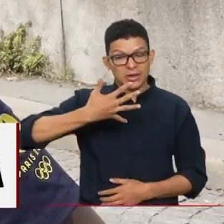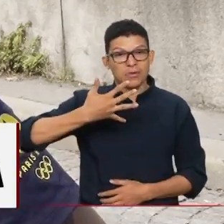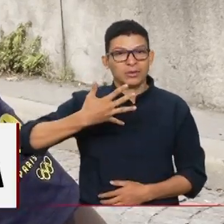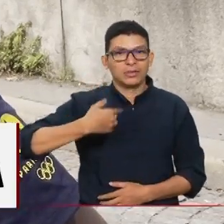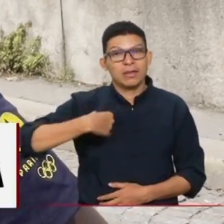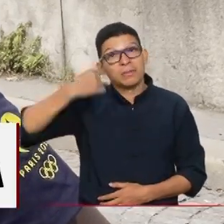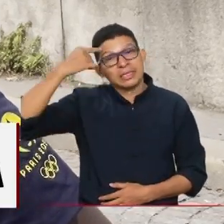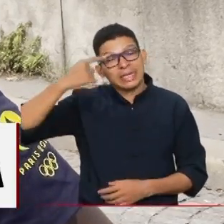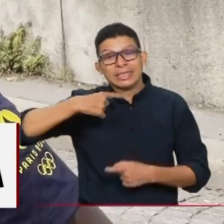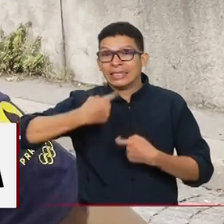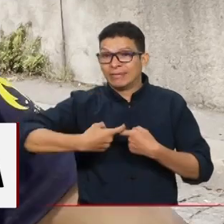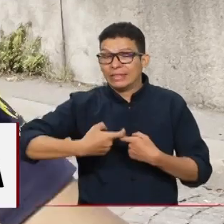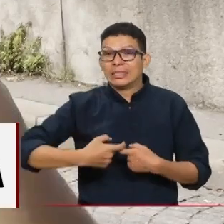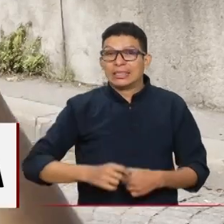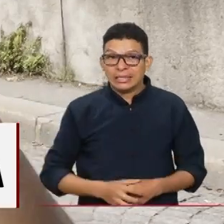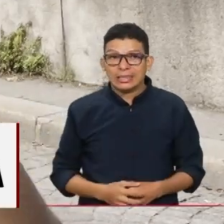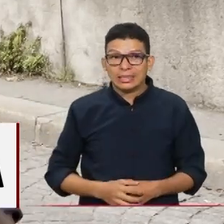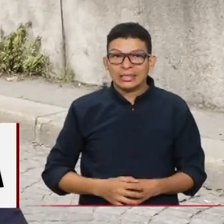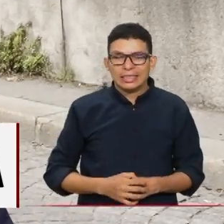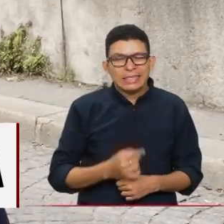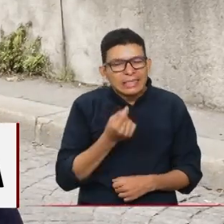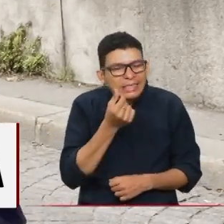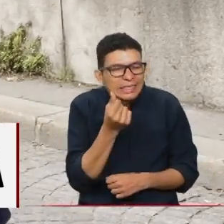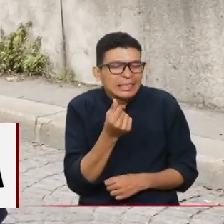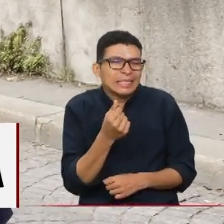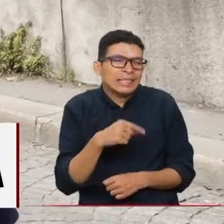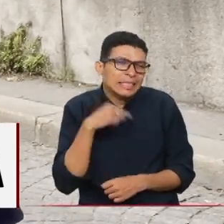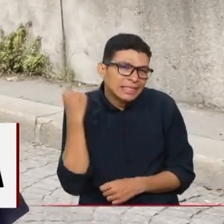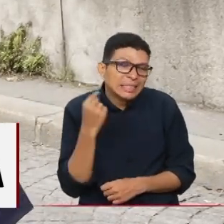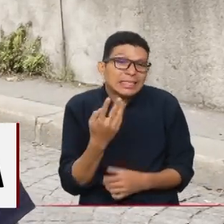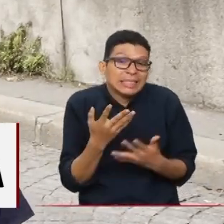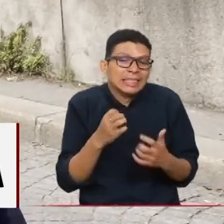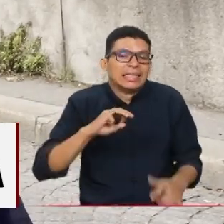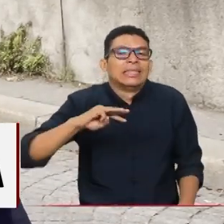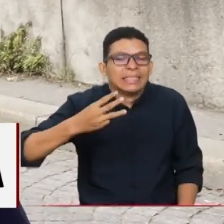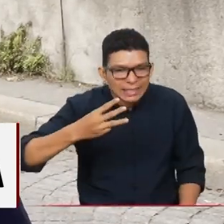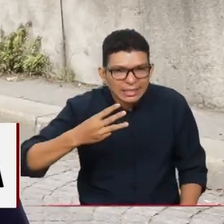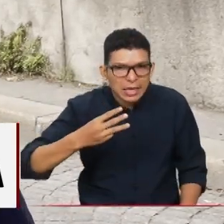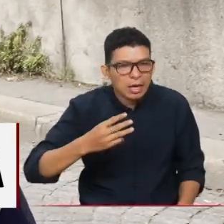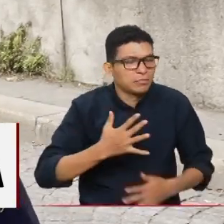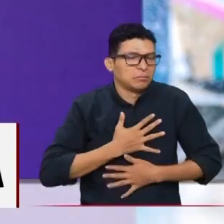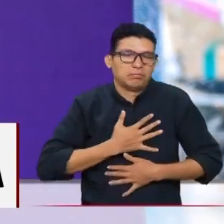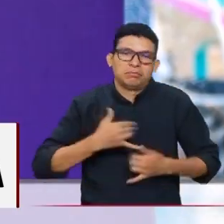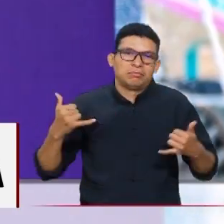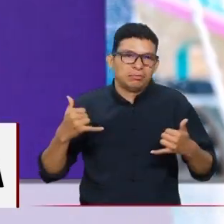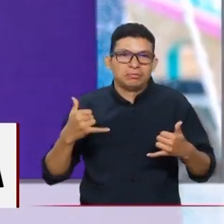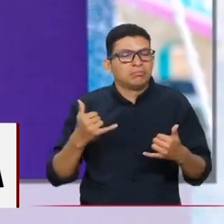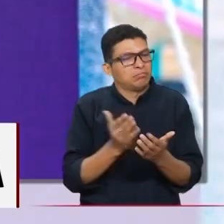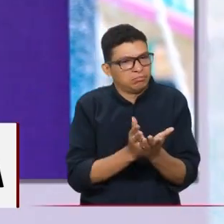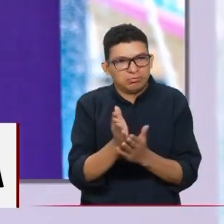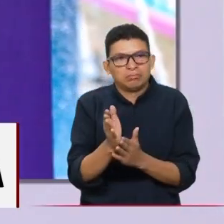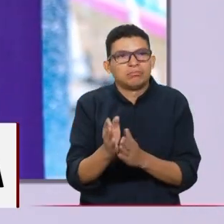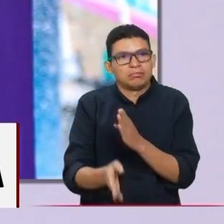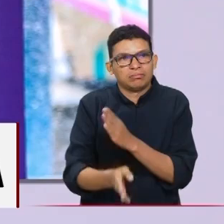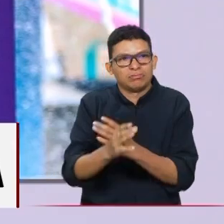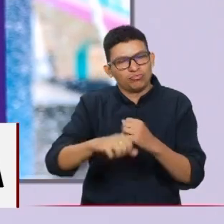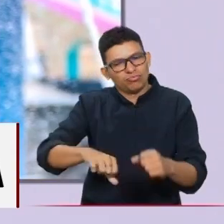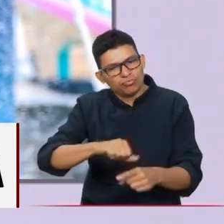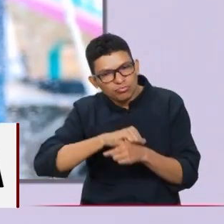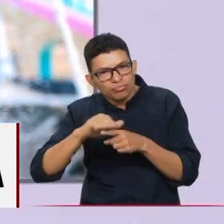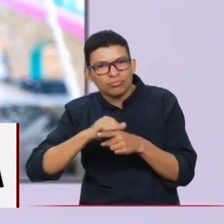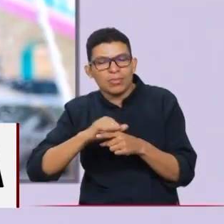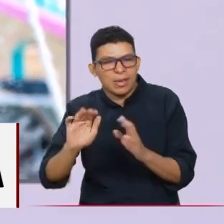que era algo más difícil. Y bueno, por unos punticos no pudimos estar en el podio, pero bueno, feliz de esa actuación y nada, con ganas de seguir